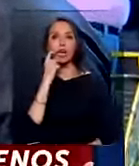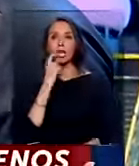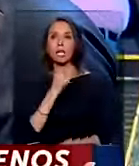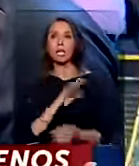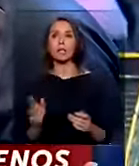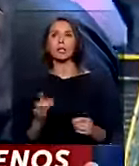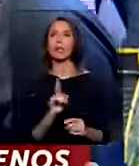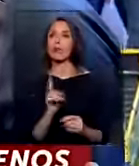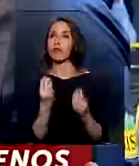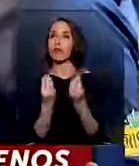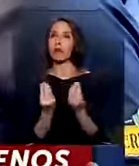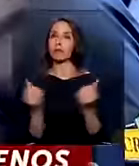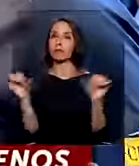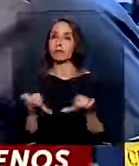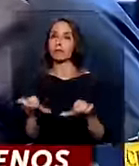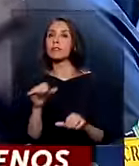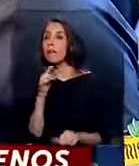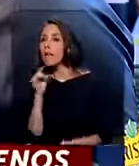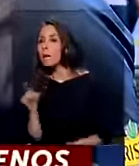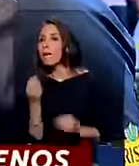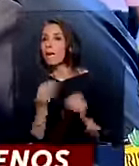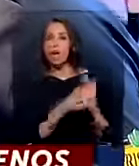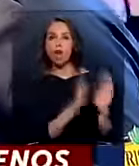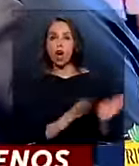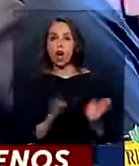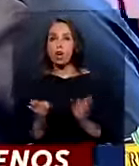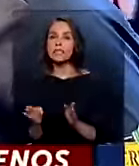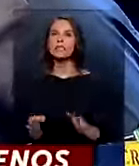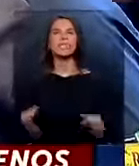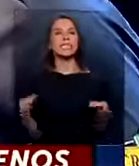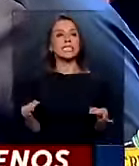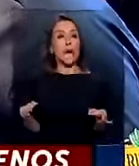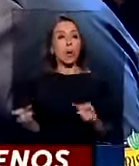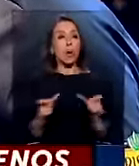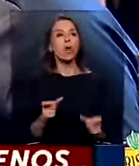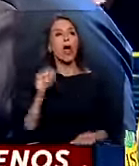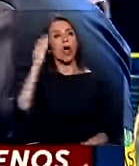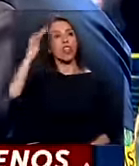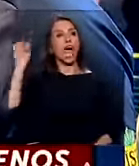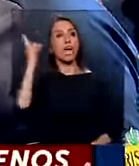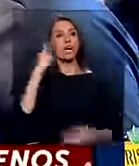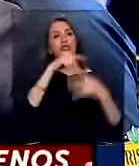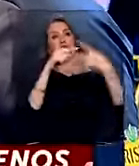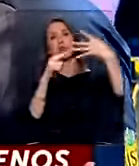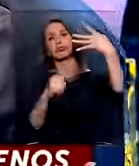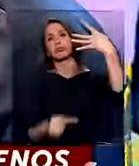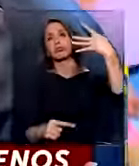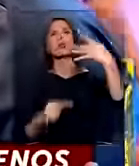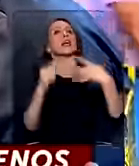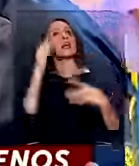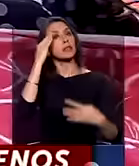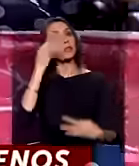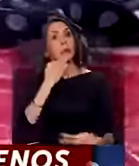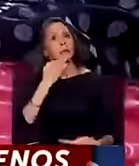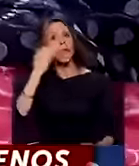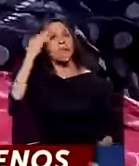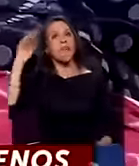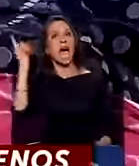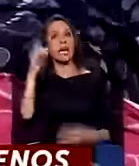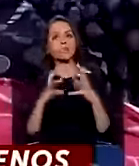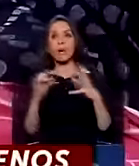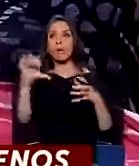no resultó mucho. Claro, debería ser bien organizado, ¿sí? Con seguridad y todo. Como hay día nacional de todo, podría haber un día nacional del melón con vino. Encuentro